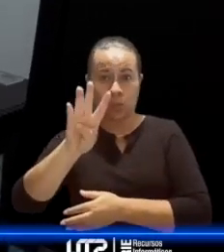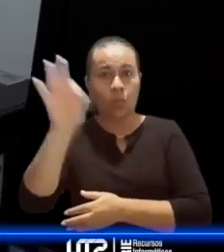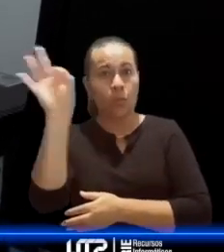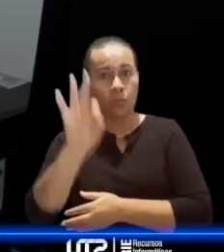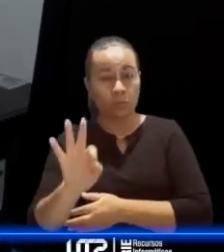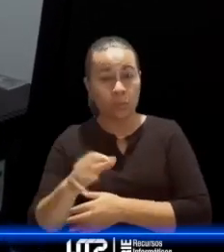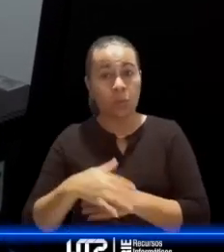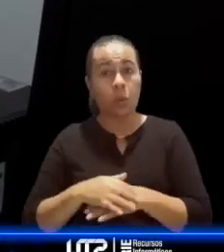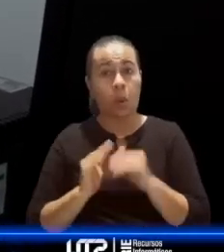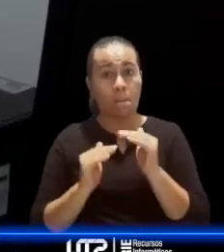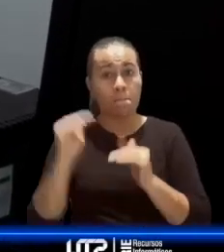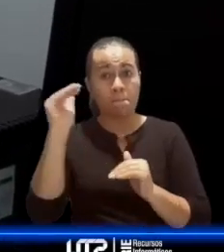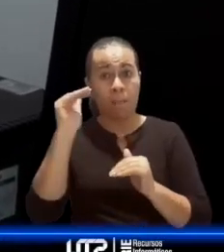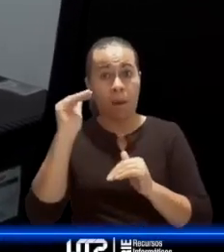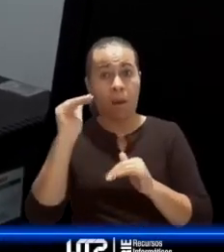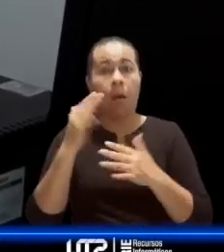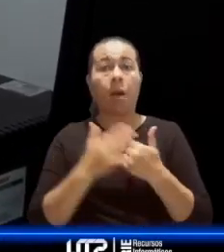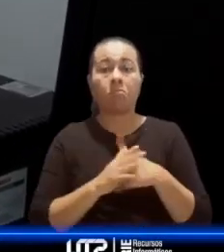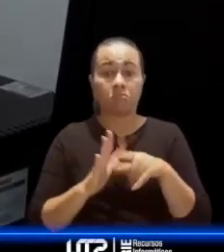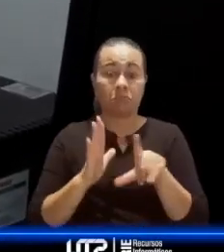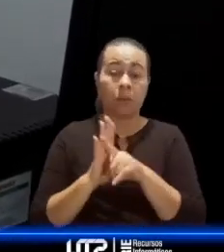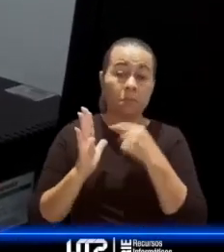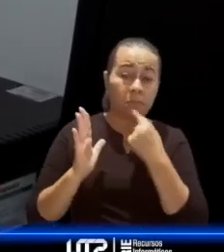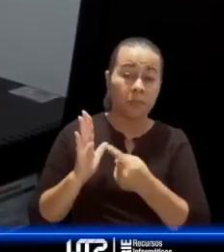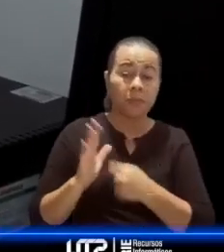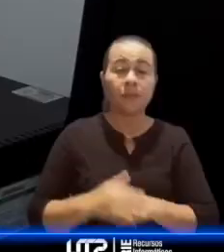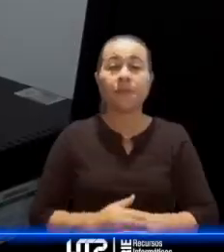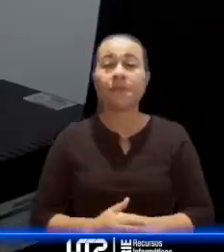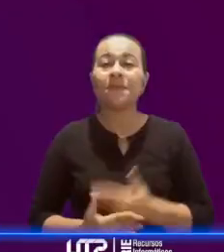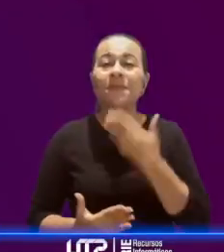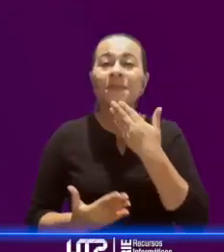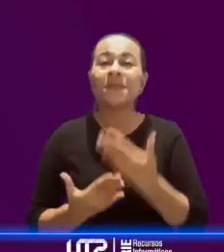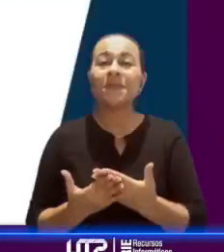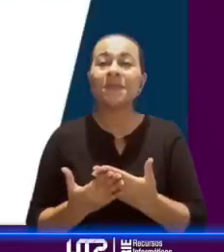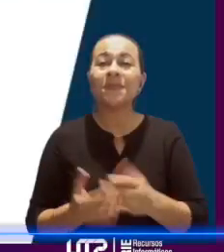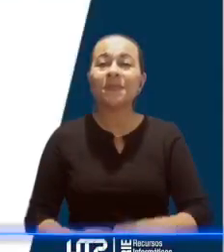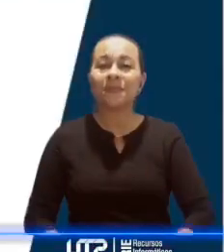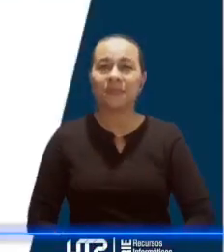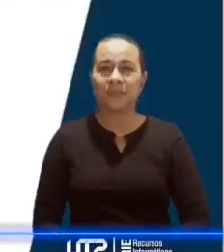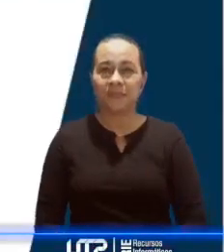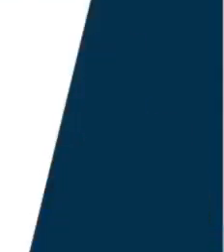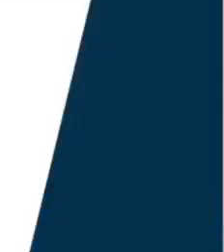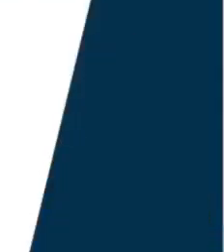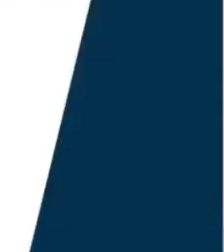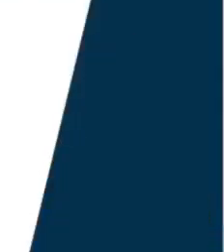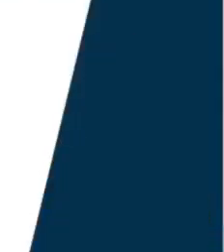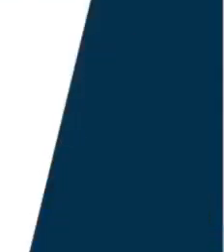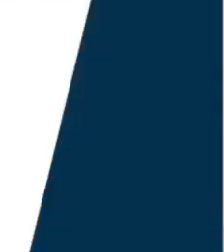6,04%, superando el porcentaje mínimo establecido. Muchas gracias.